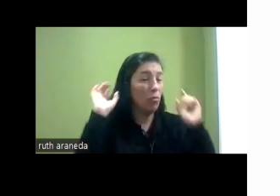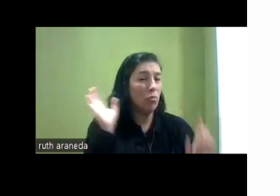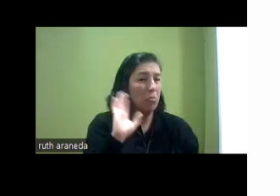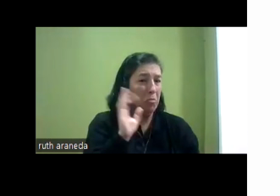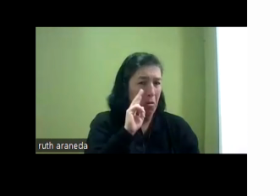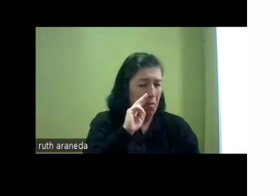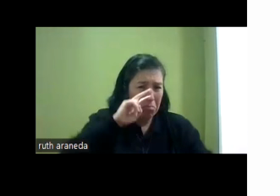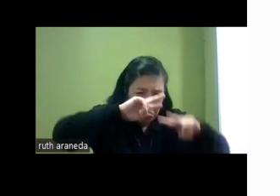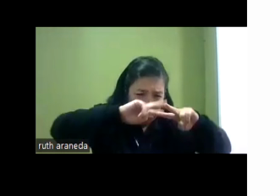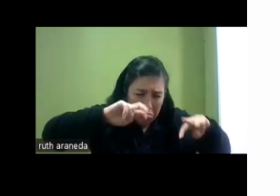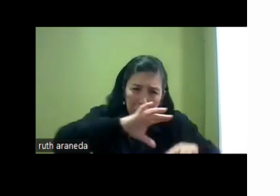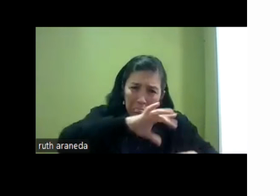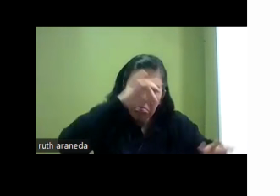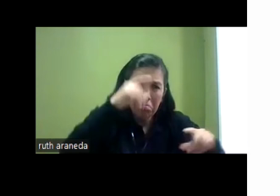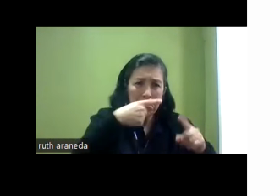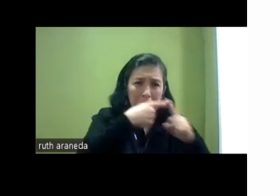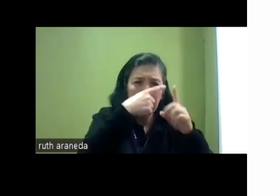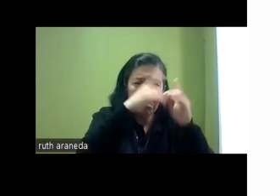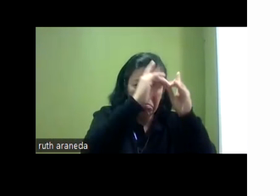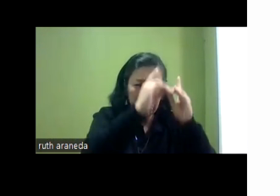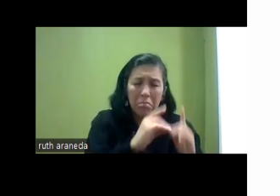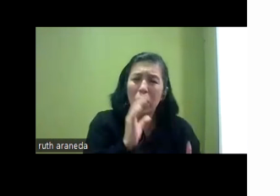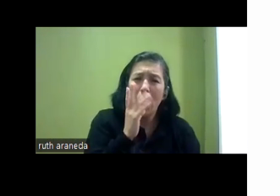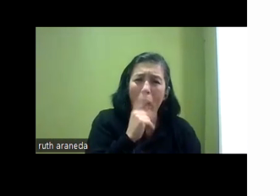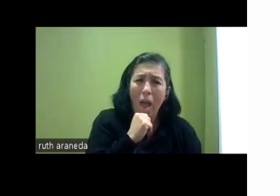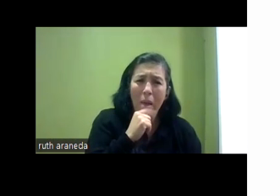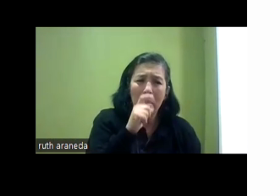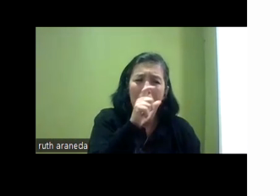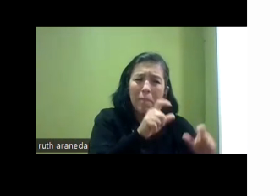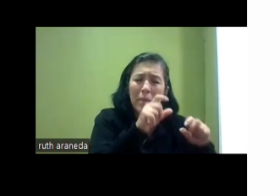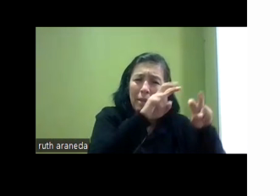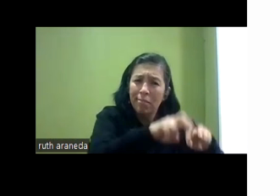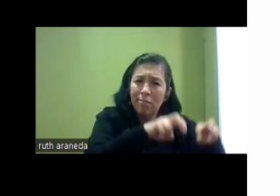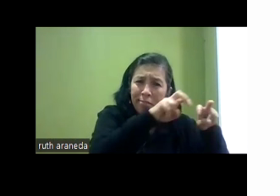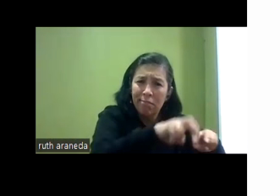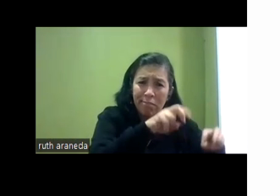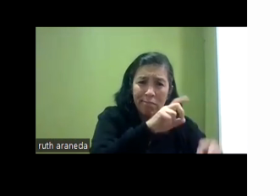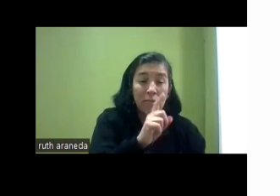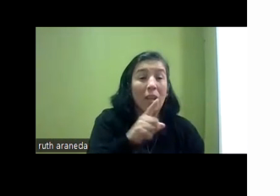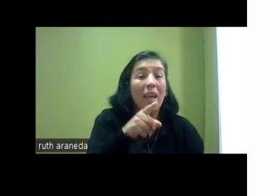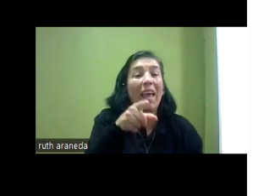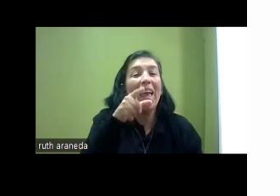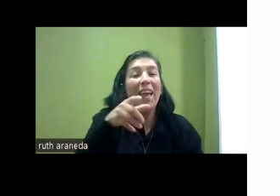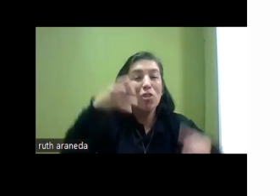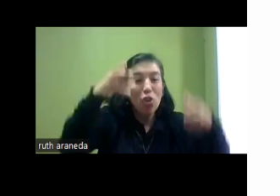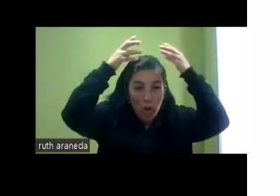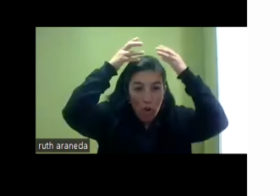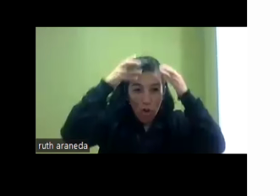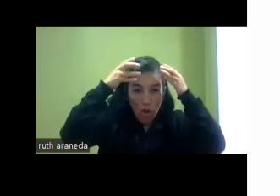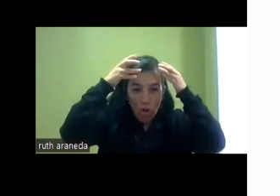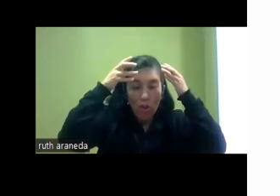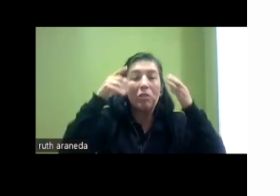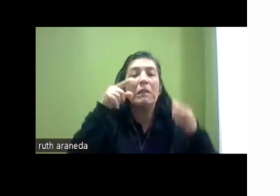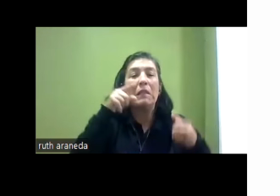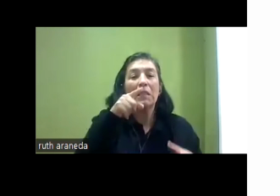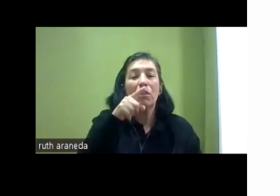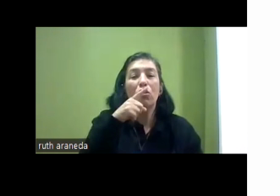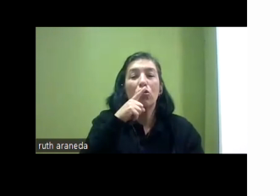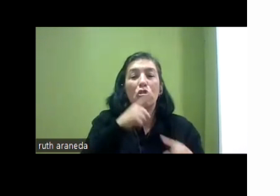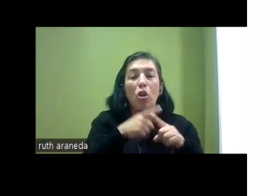las tumbas acompañando a agricultores, sino que este otro tipo de gorro se llama gorro